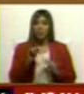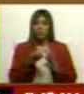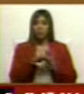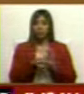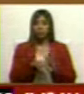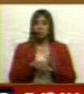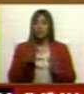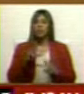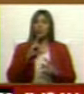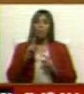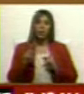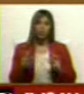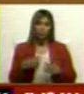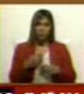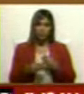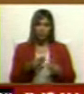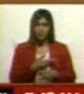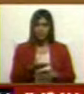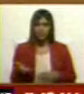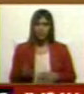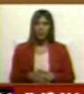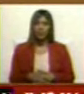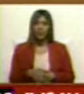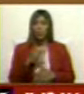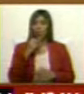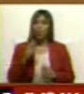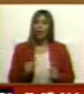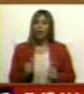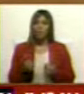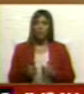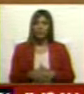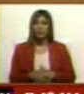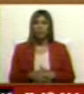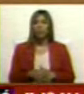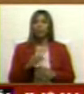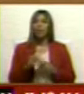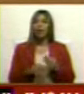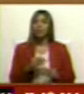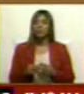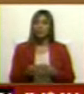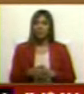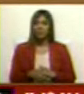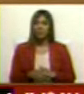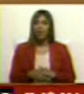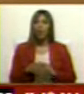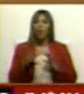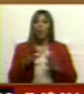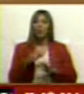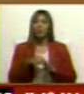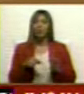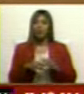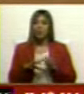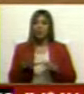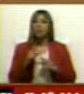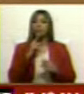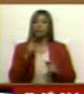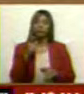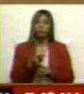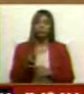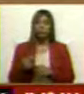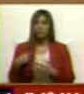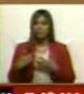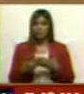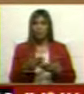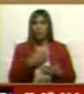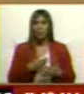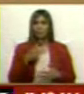preguntas que se le ha consultado al pueblo venezolano. Bueno, hemos iniciado la ejecución de las 9 líneas de acción que emitió el